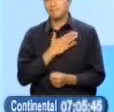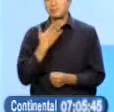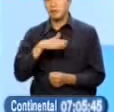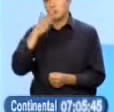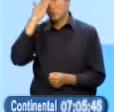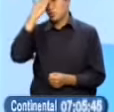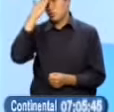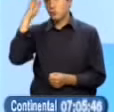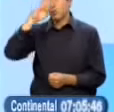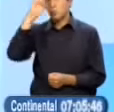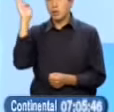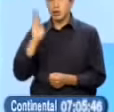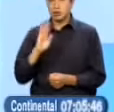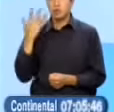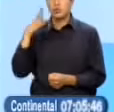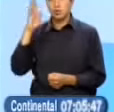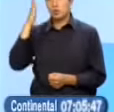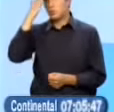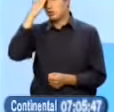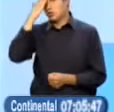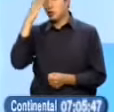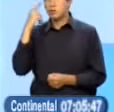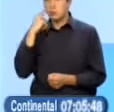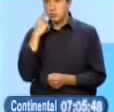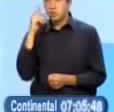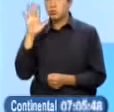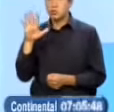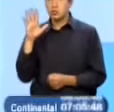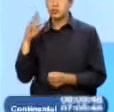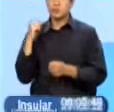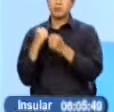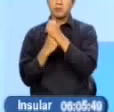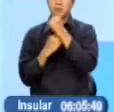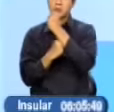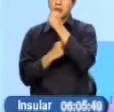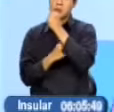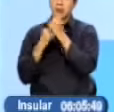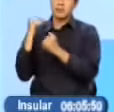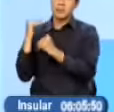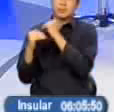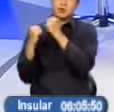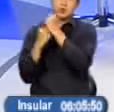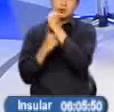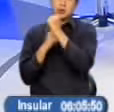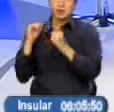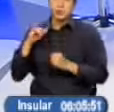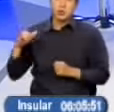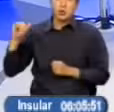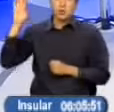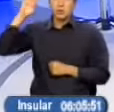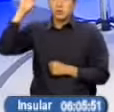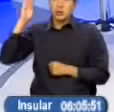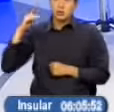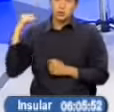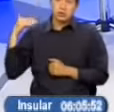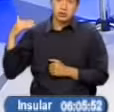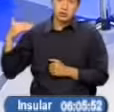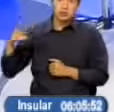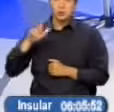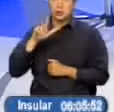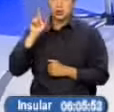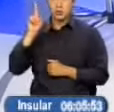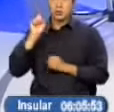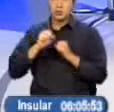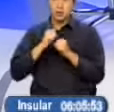conozco bien lo duro que ha sido consolidar la consolidación de la digamos consolidar la democracia en brasil a lo largo de los últimos